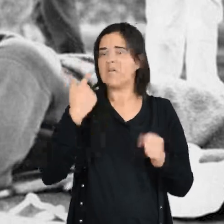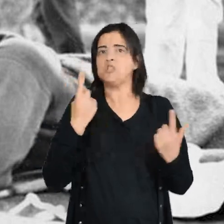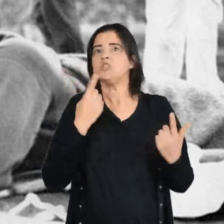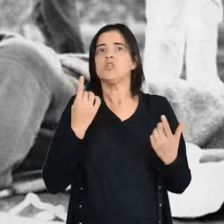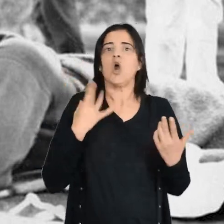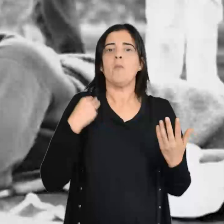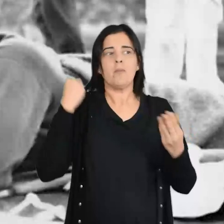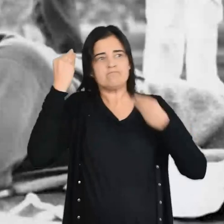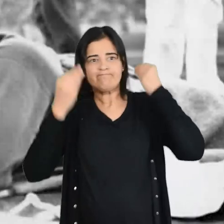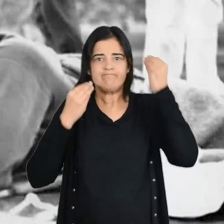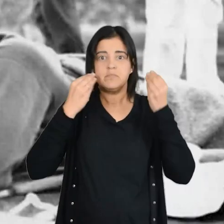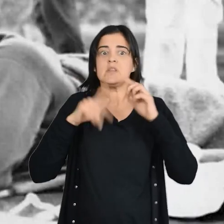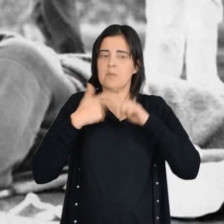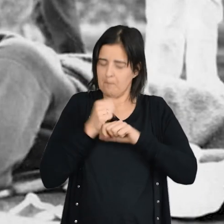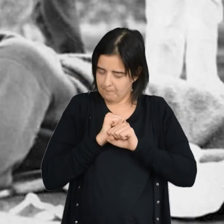desesperación